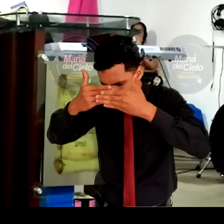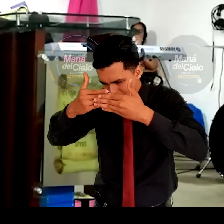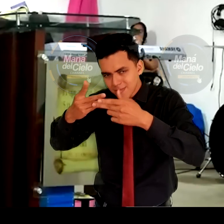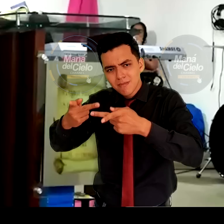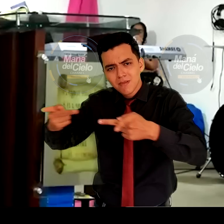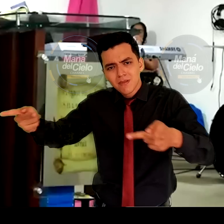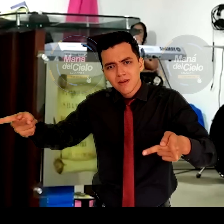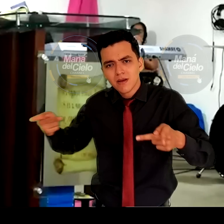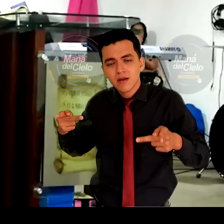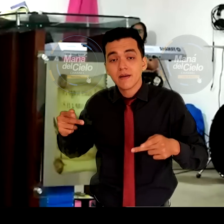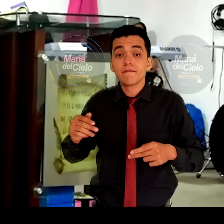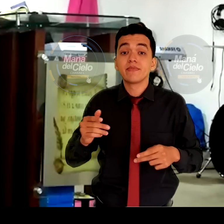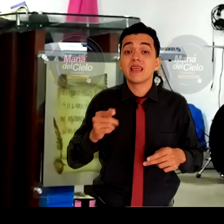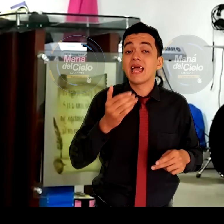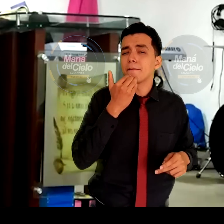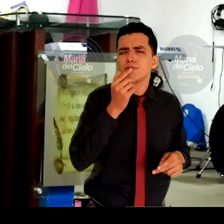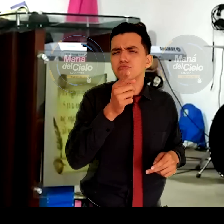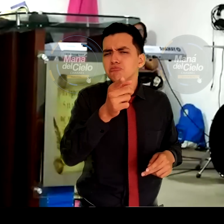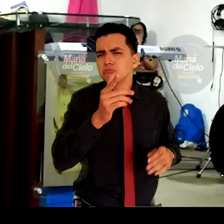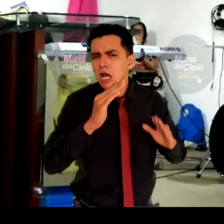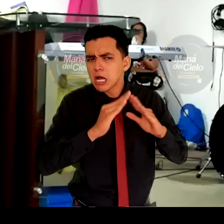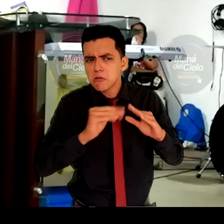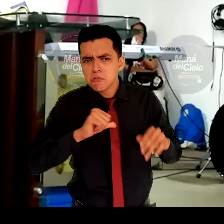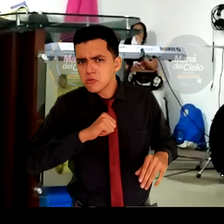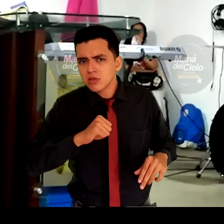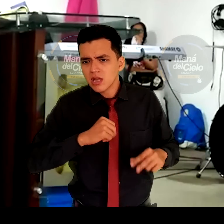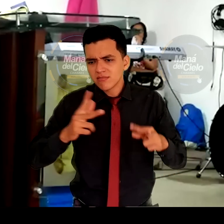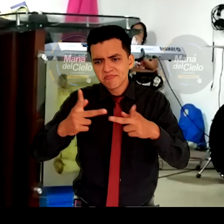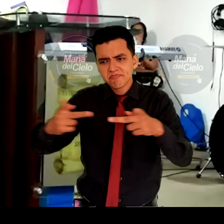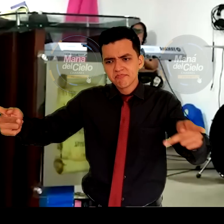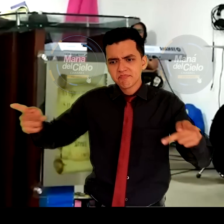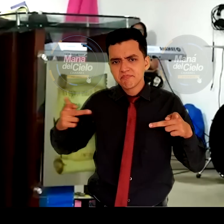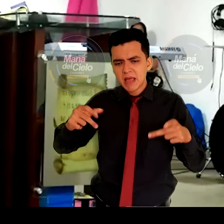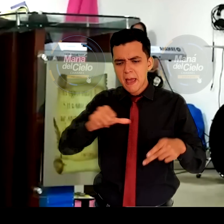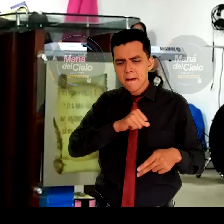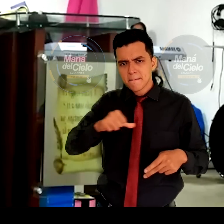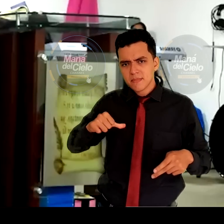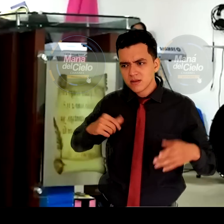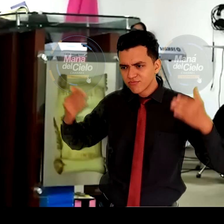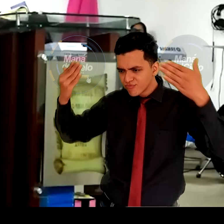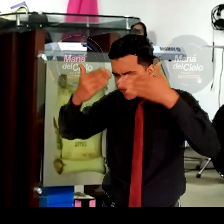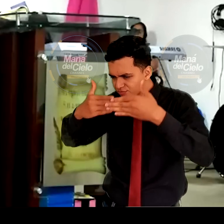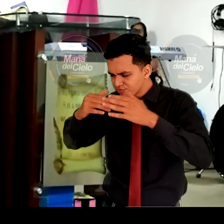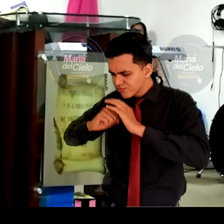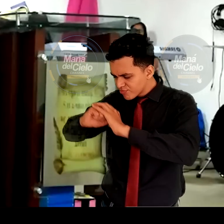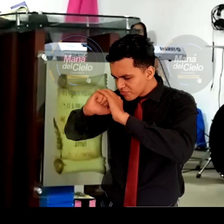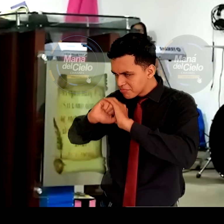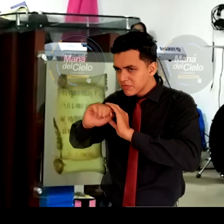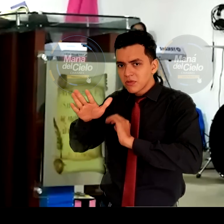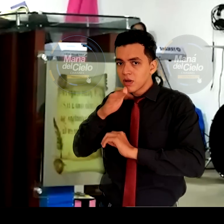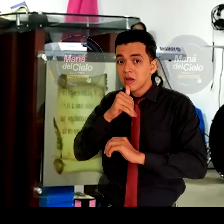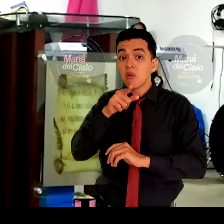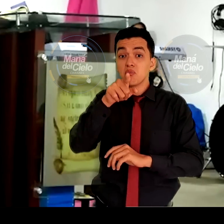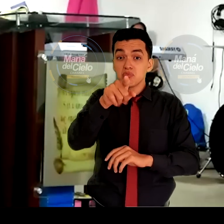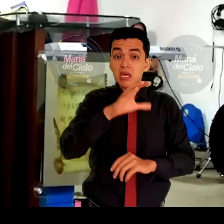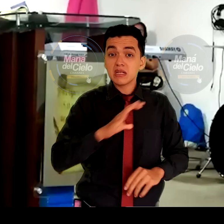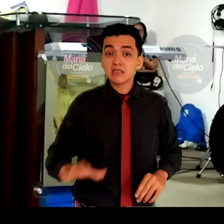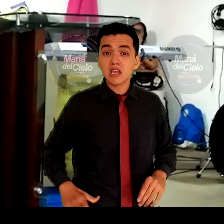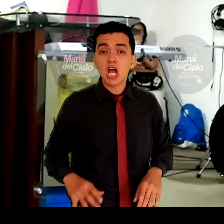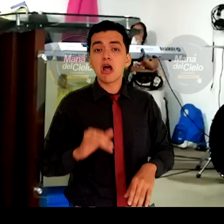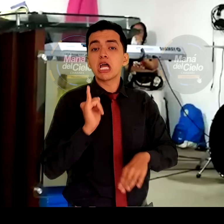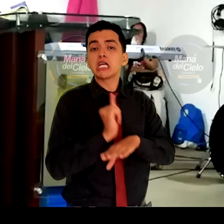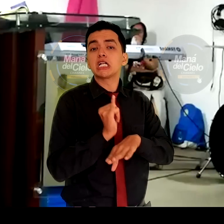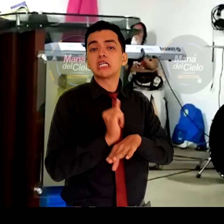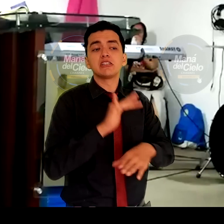su casa un lugar secreto, si usted es el tipo de cristiano que solo ora cuando llega a la iglesia, porque él ora, porque ella